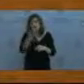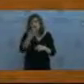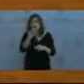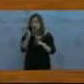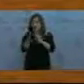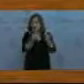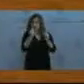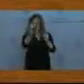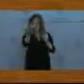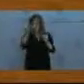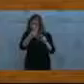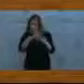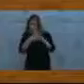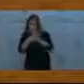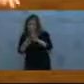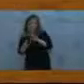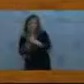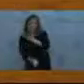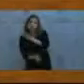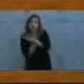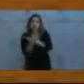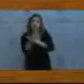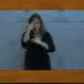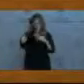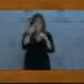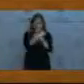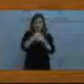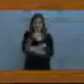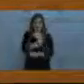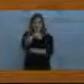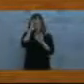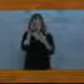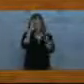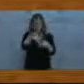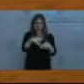ideológico, entonces surgen las incoherencias, como defender la quema de carbón en las térmicas y, en